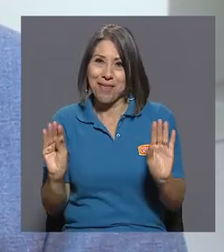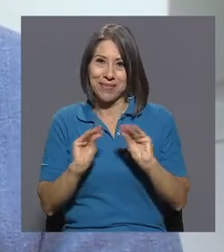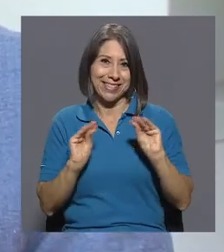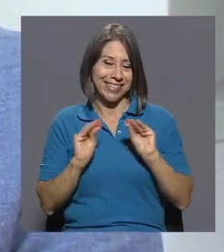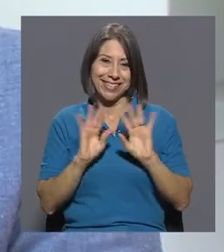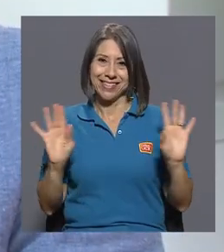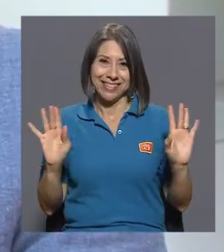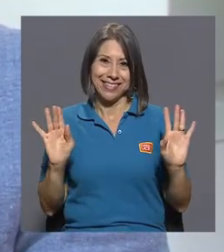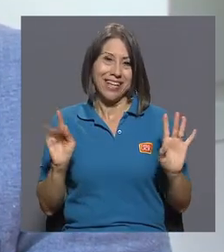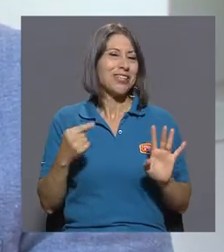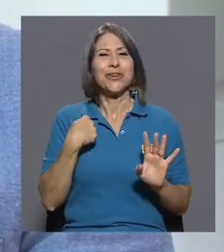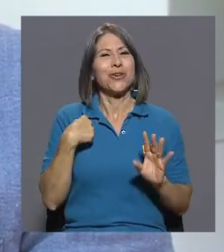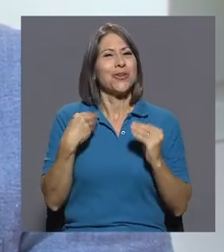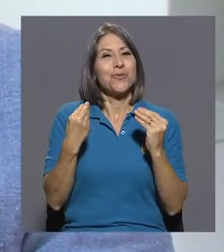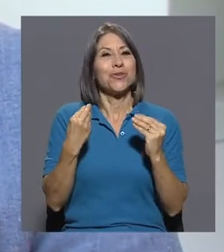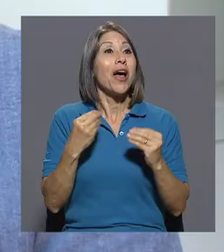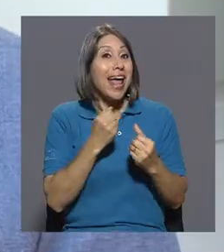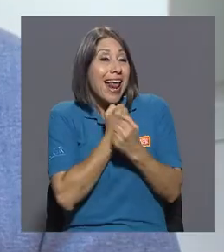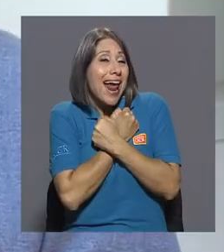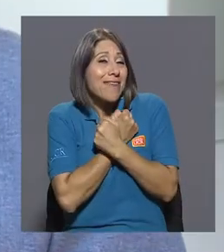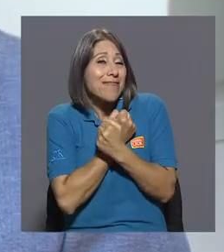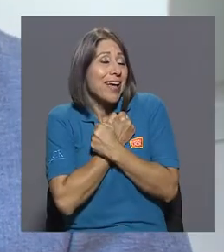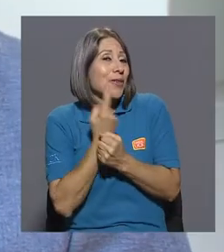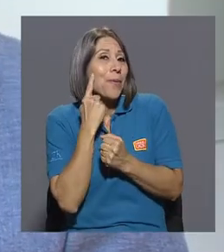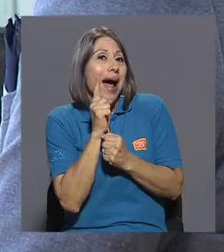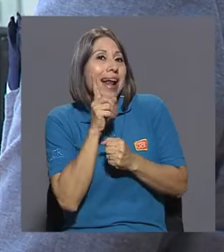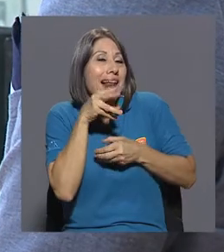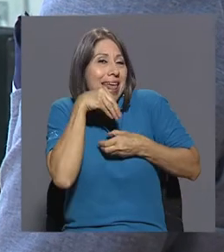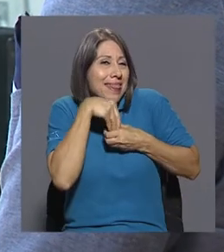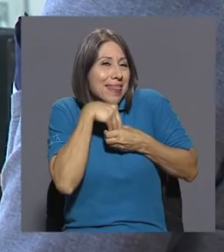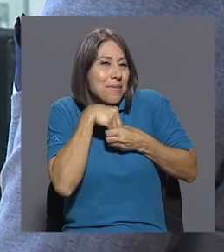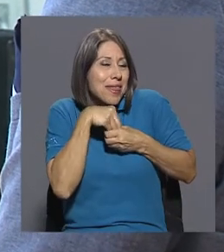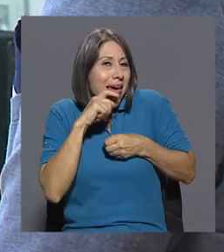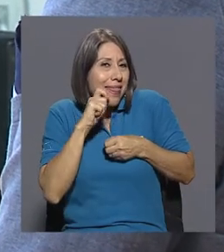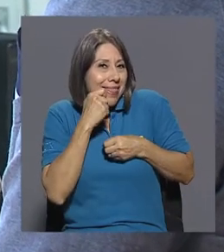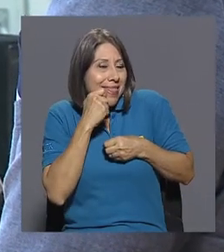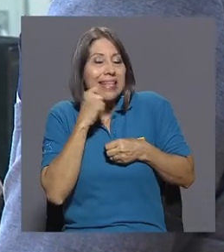No soy mucho... El afecto lo guarda para la intimidad, exacto. Entonces, sí, Ángel. Sí,